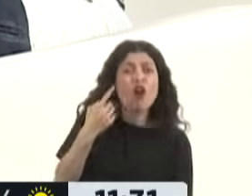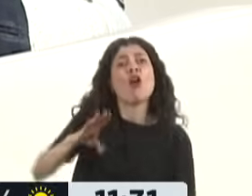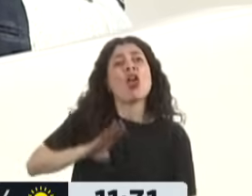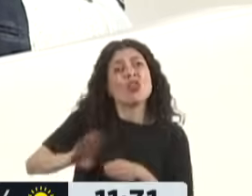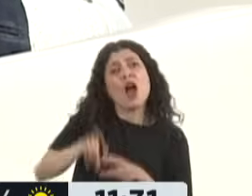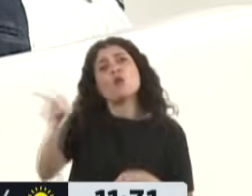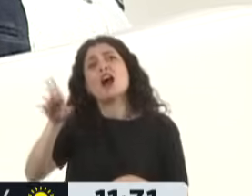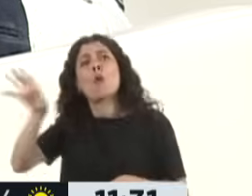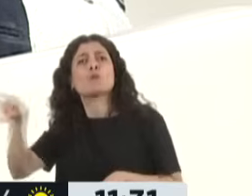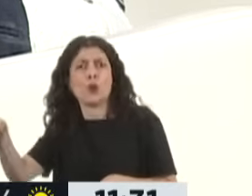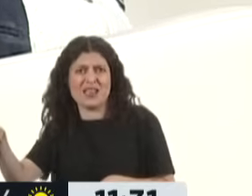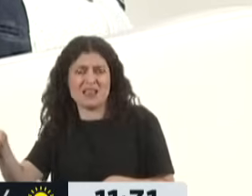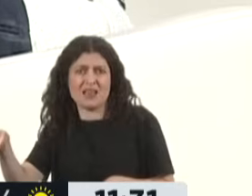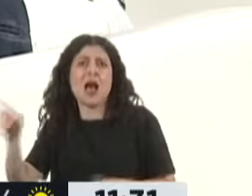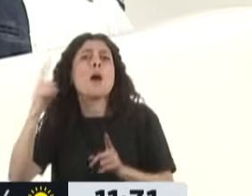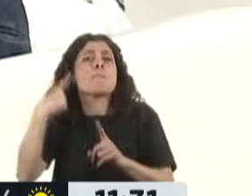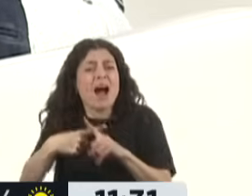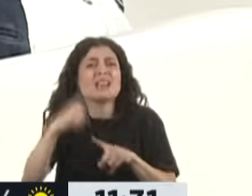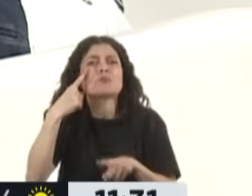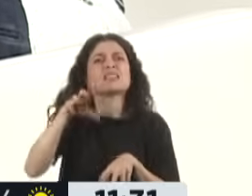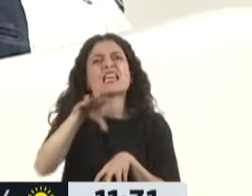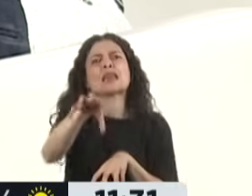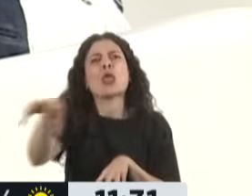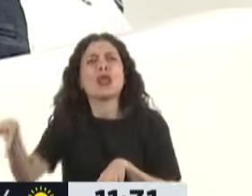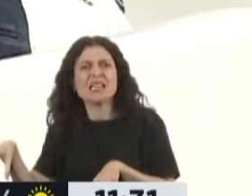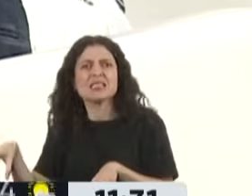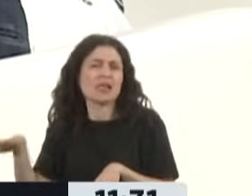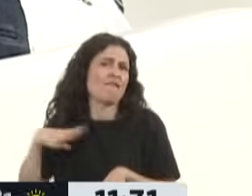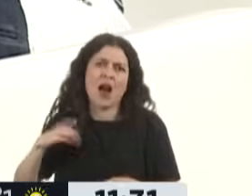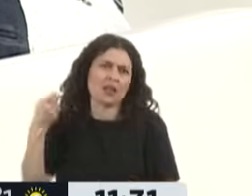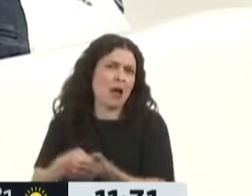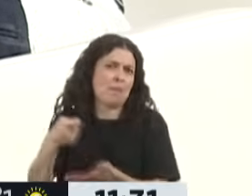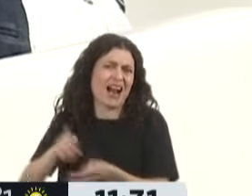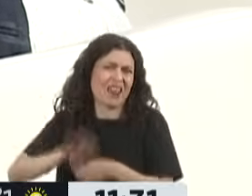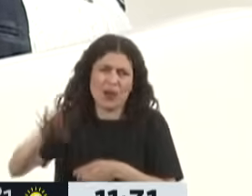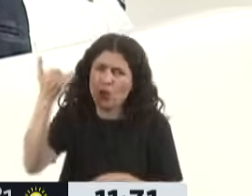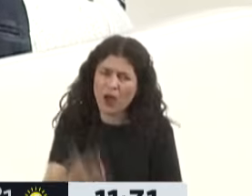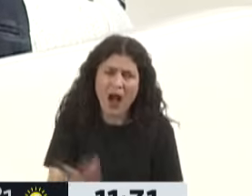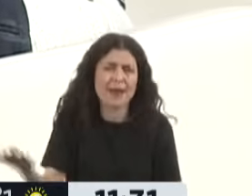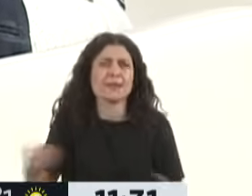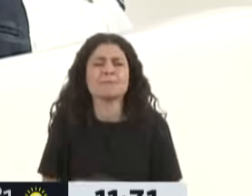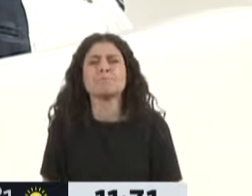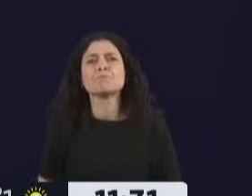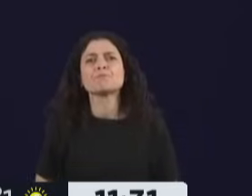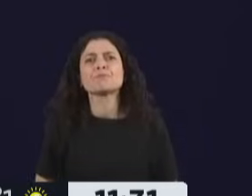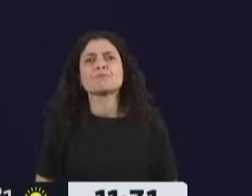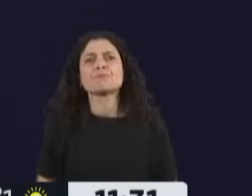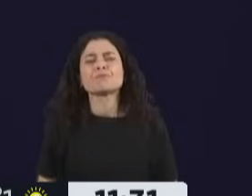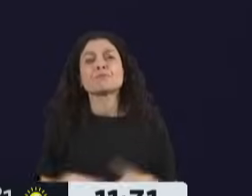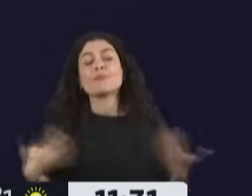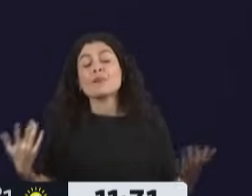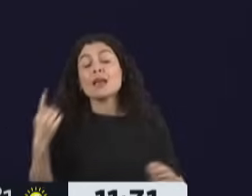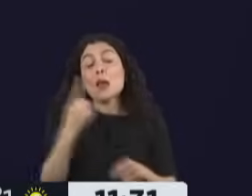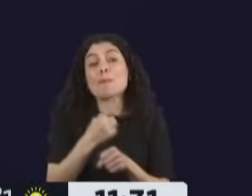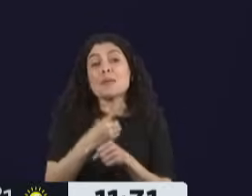Buenos Aires y con las intendencias que están comprendidas en el territorio de la provincia. Gracias. Empiezo